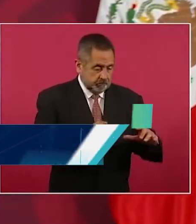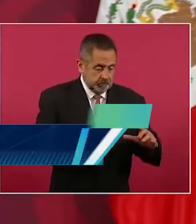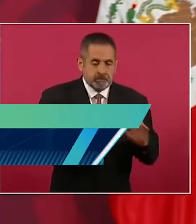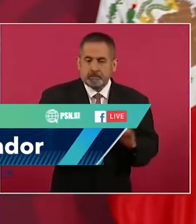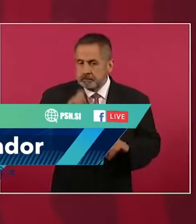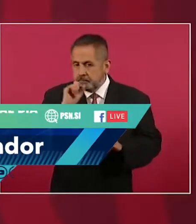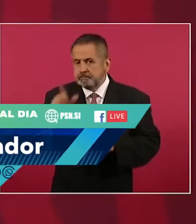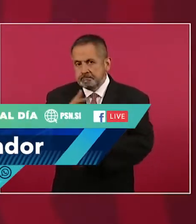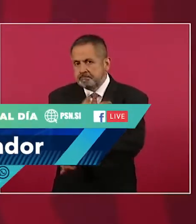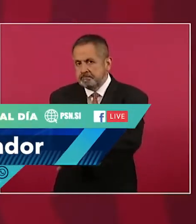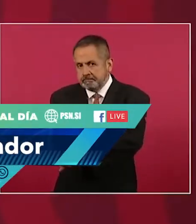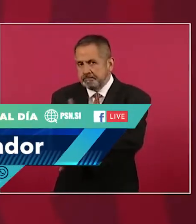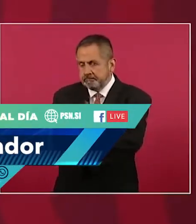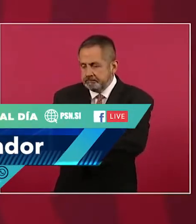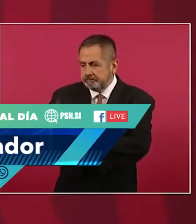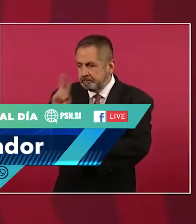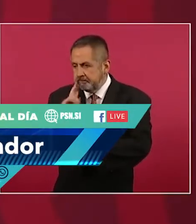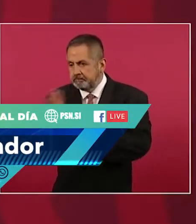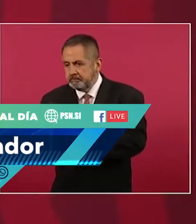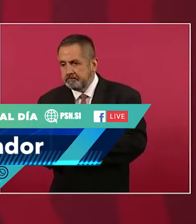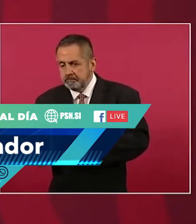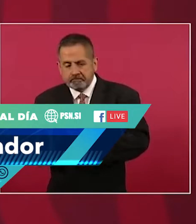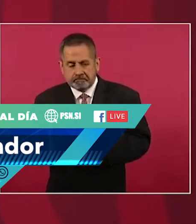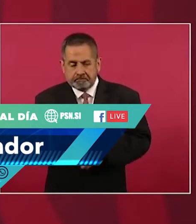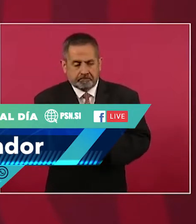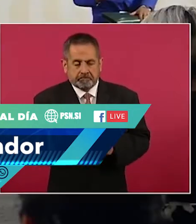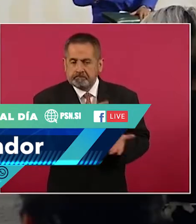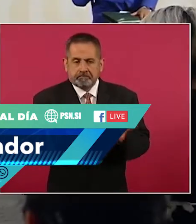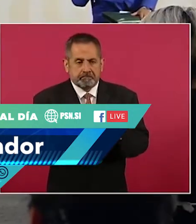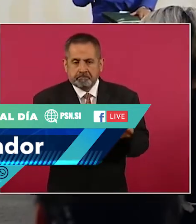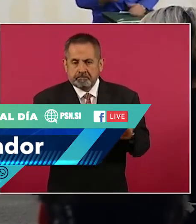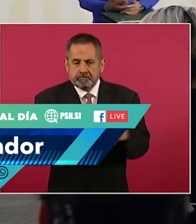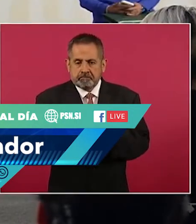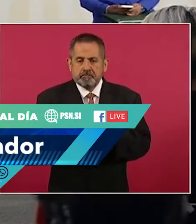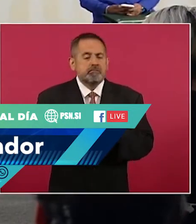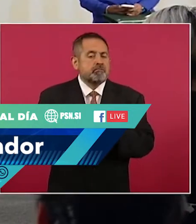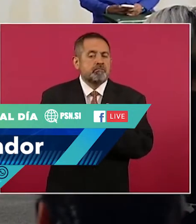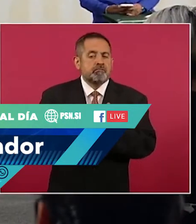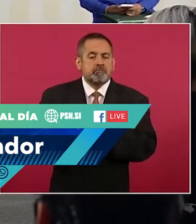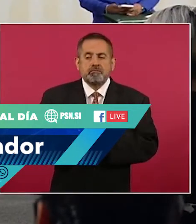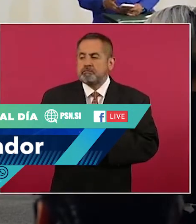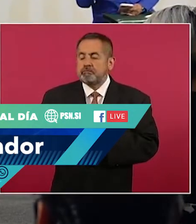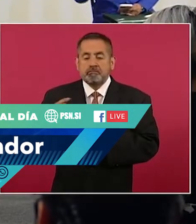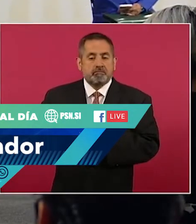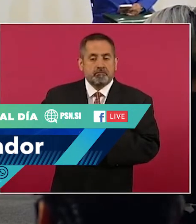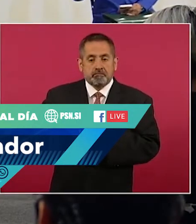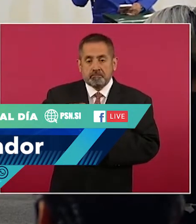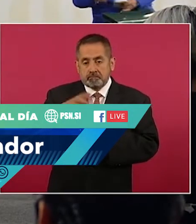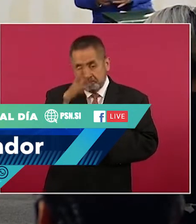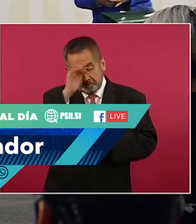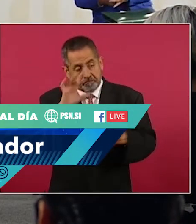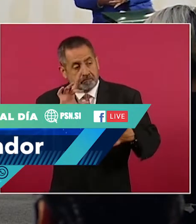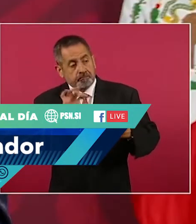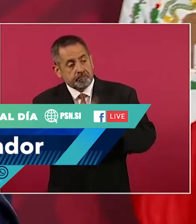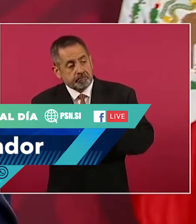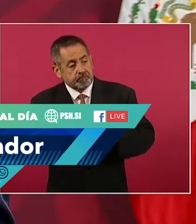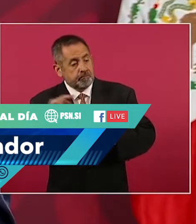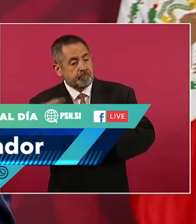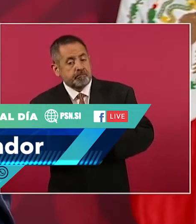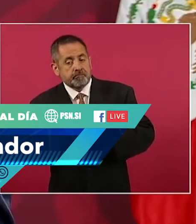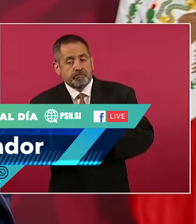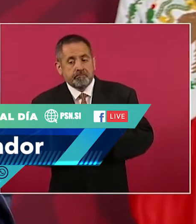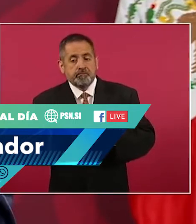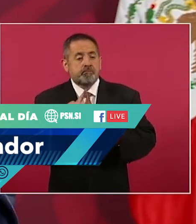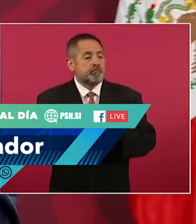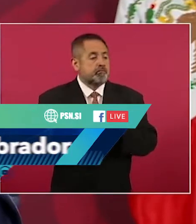llevando a cabo acciones. Una de ellas es este acuerdo con los